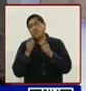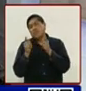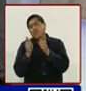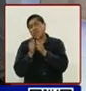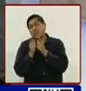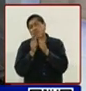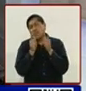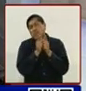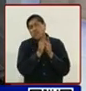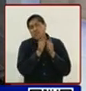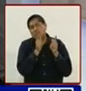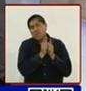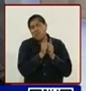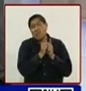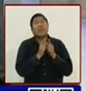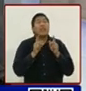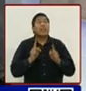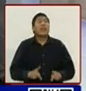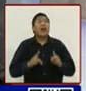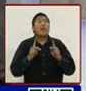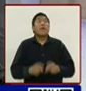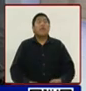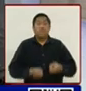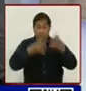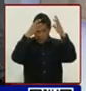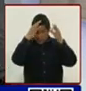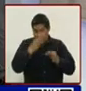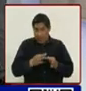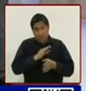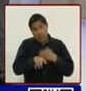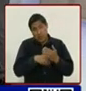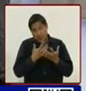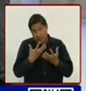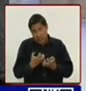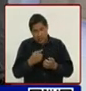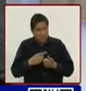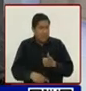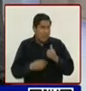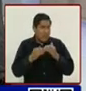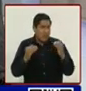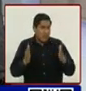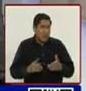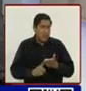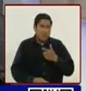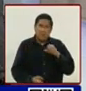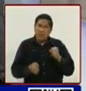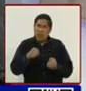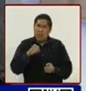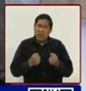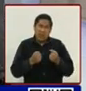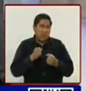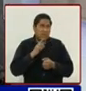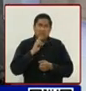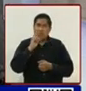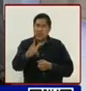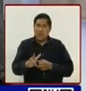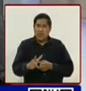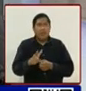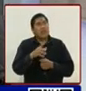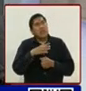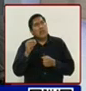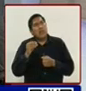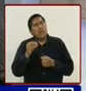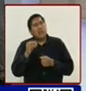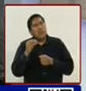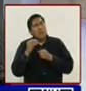Y realmente, como dijiste, la gente tiene mucha fe en que todo eso que quieren, casita, autito, pues se vuelva en una realidad. De hecho, a la